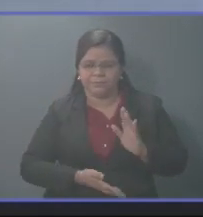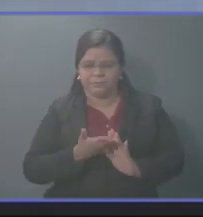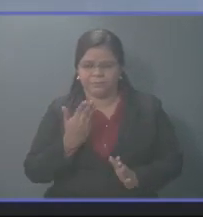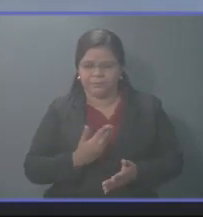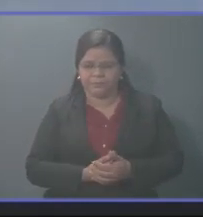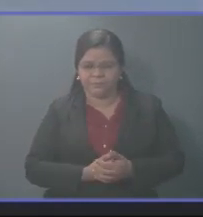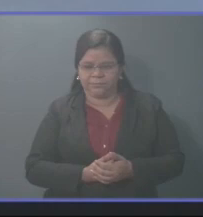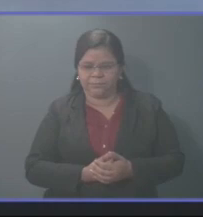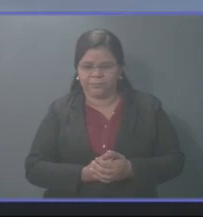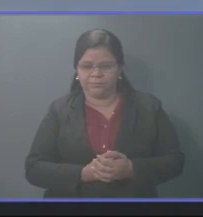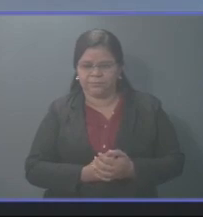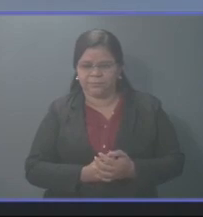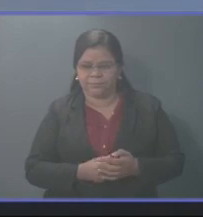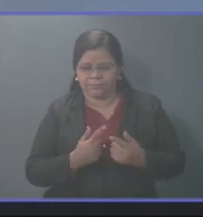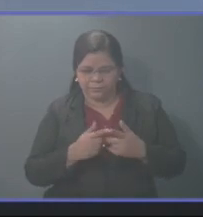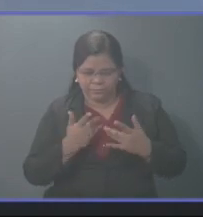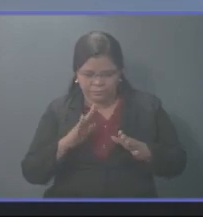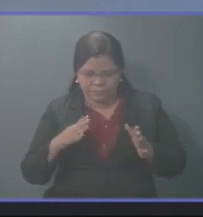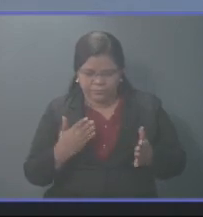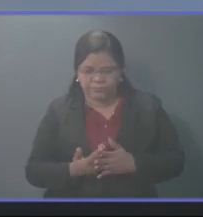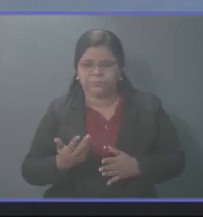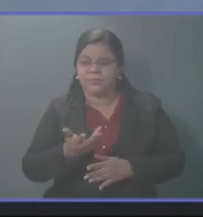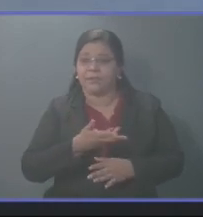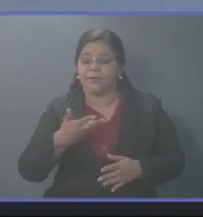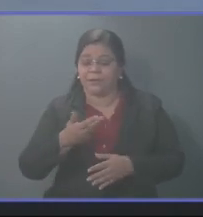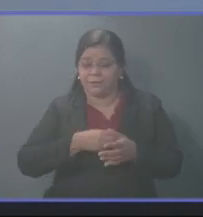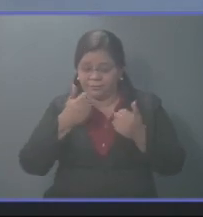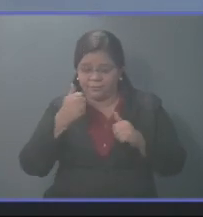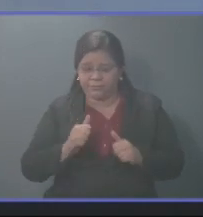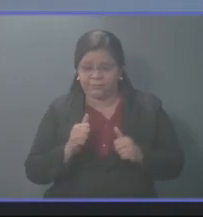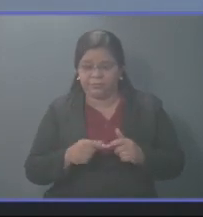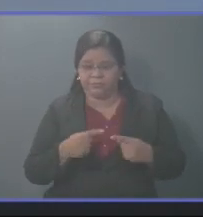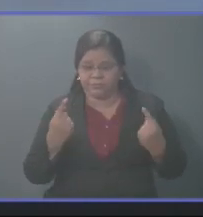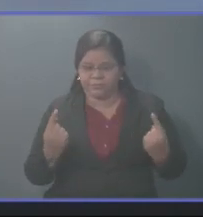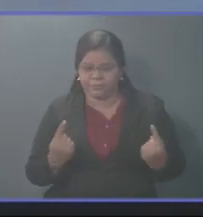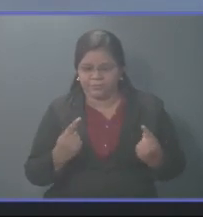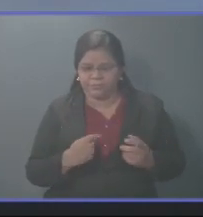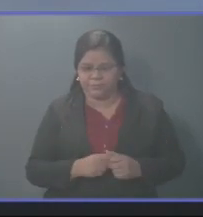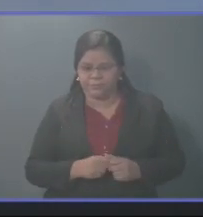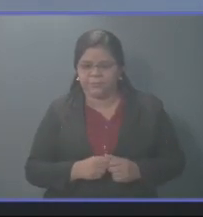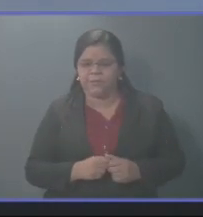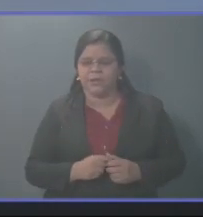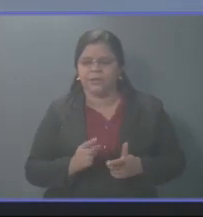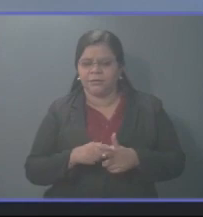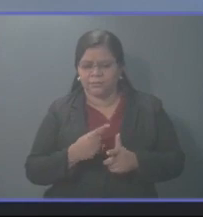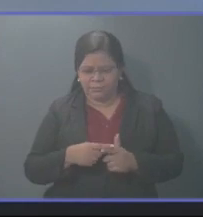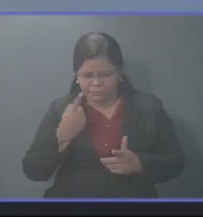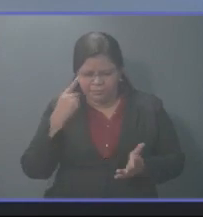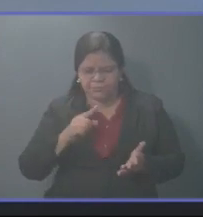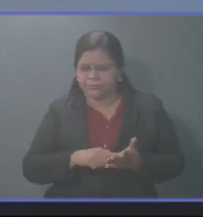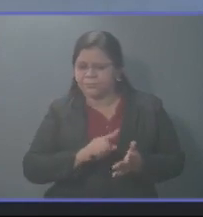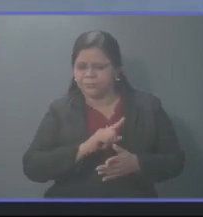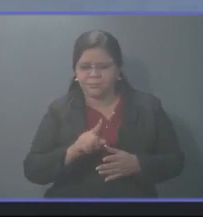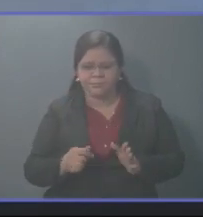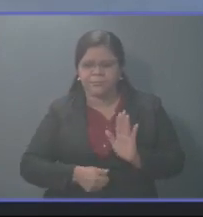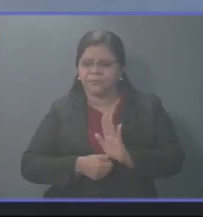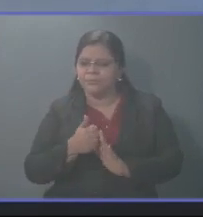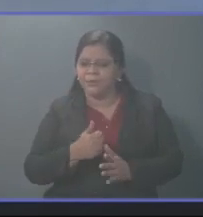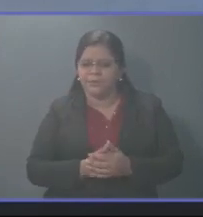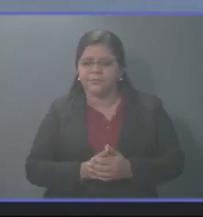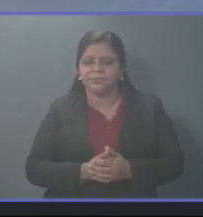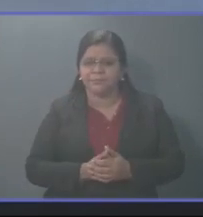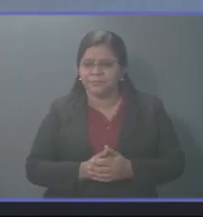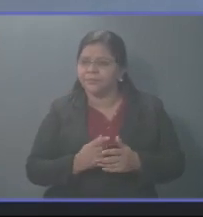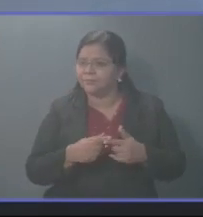con el periodo establecido para crear la Comisión Nacional Antidopaje y que en caso de no cumplirse no se está dando competencia al Tribunal